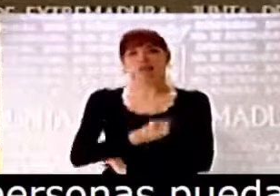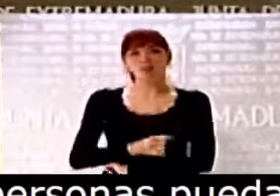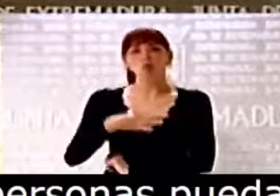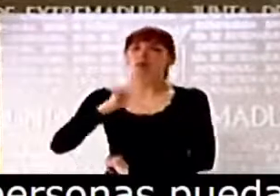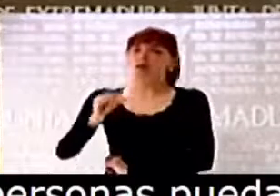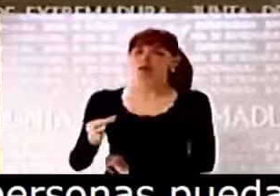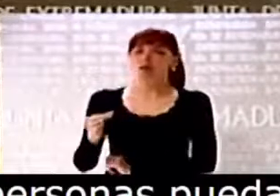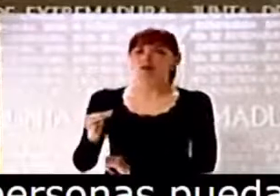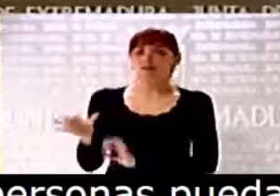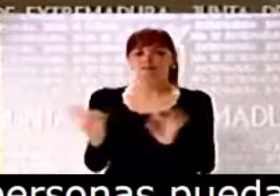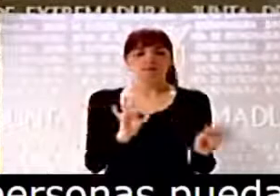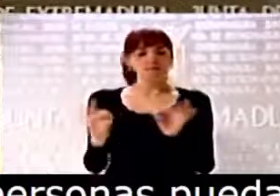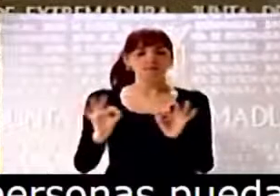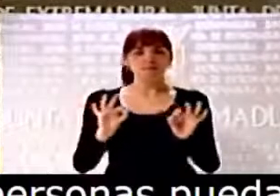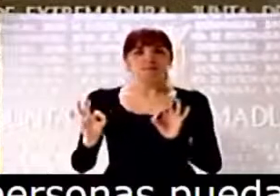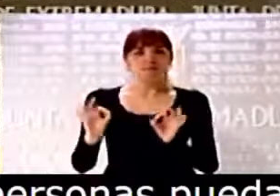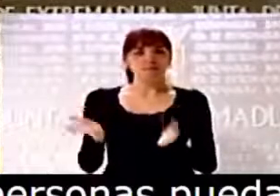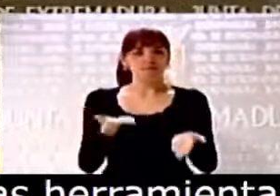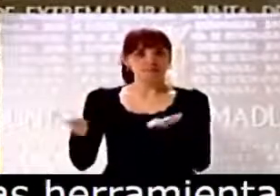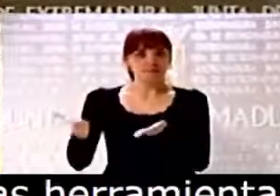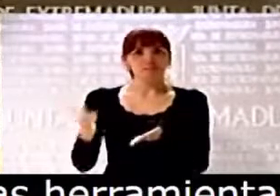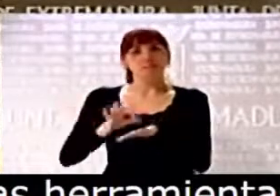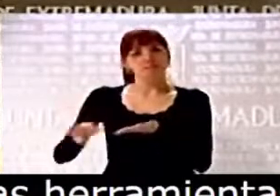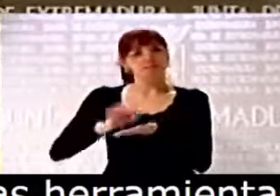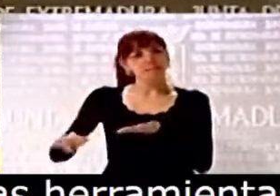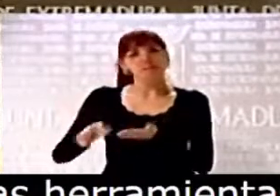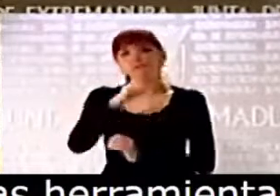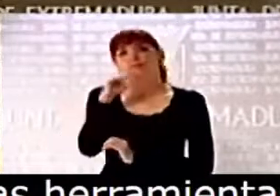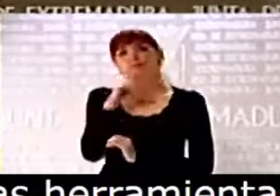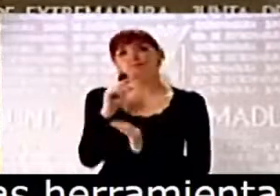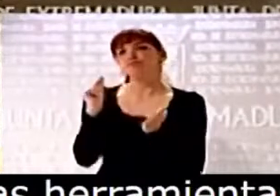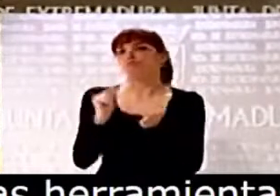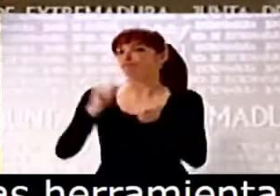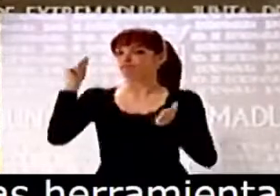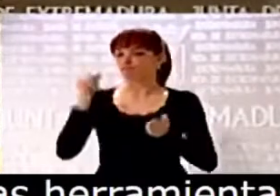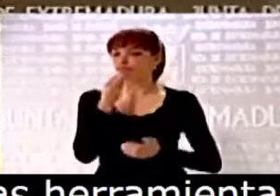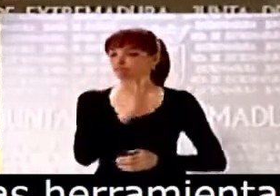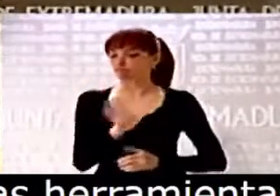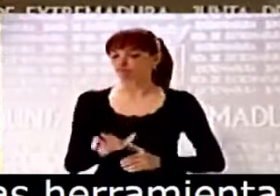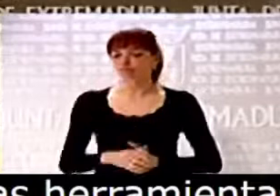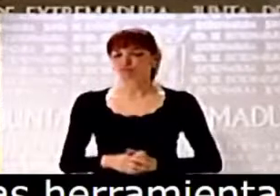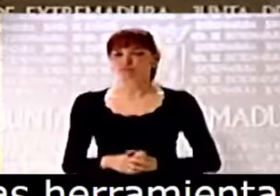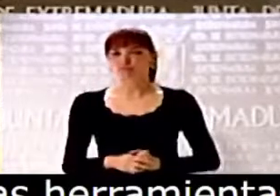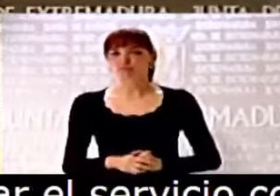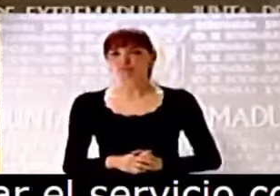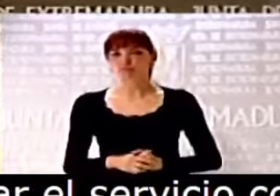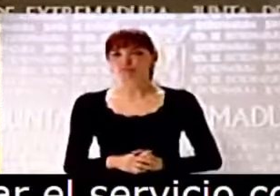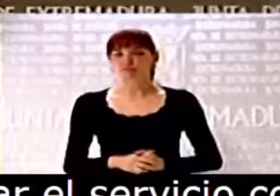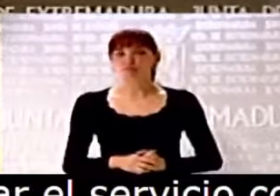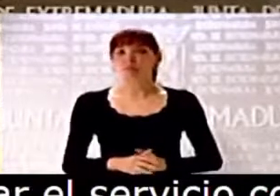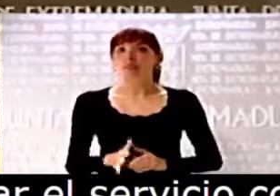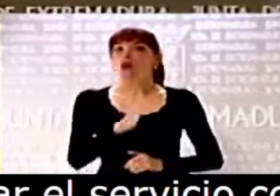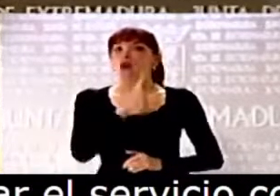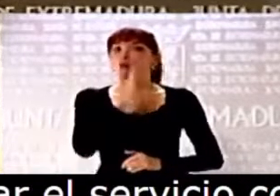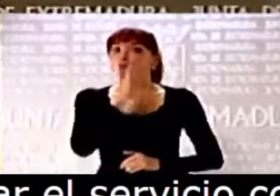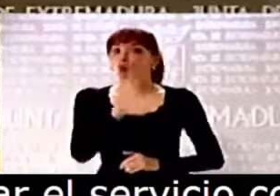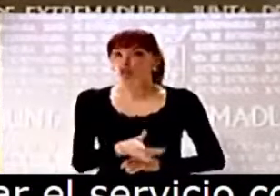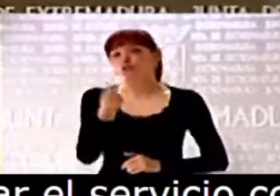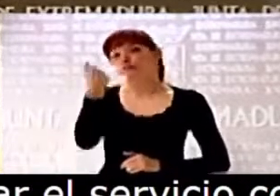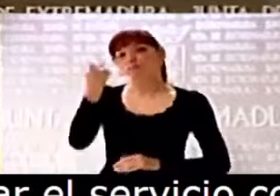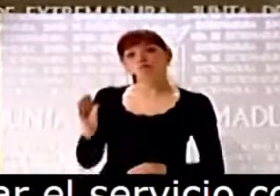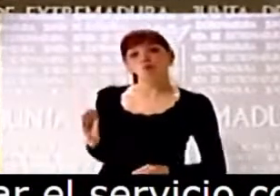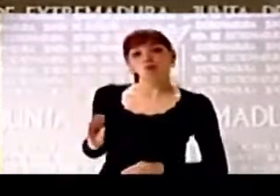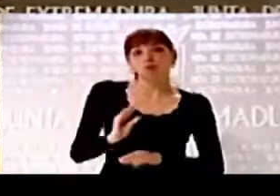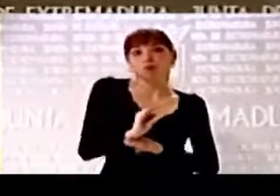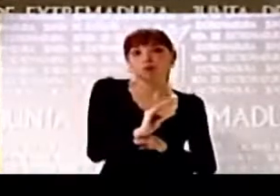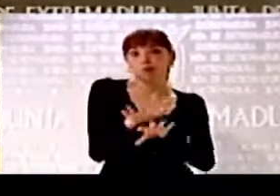anticipar la intervención y garantizar el servicio con la mayor inmediatez posible. Por eso, una parte importante de las